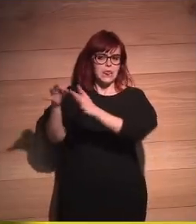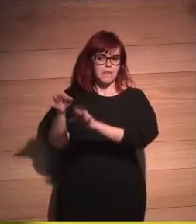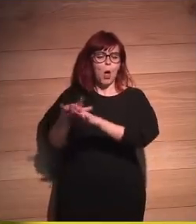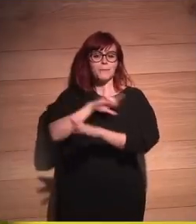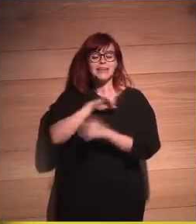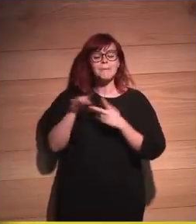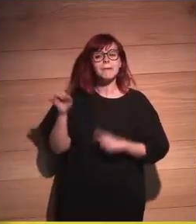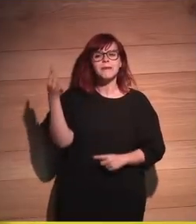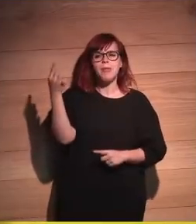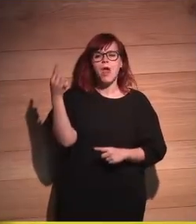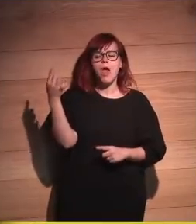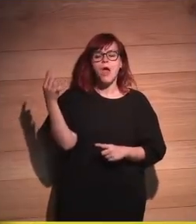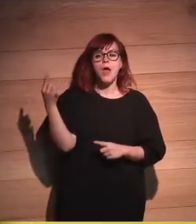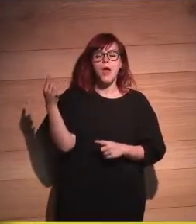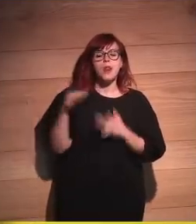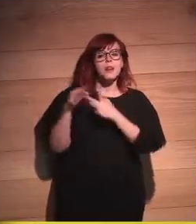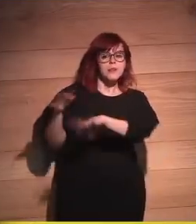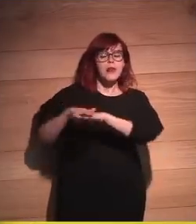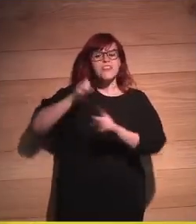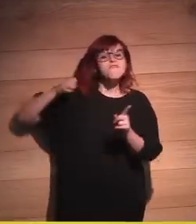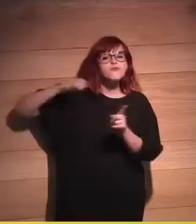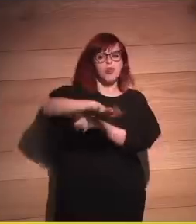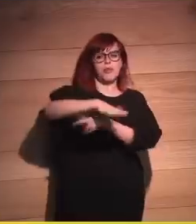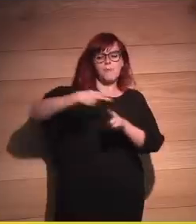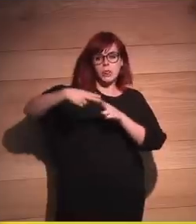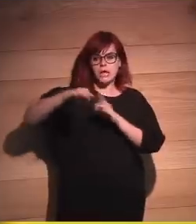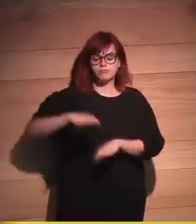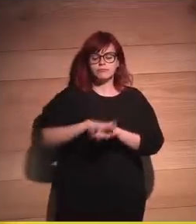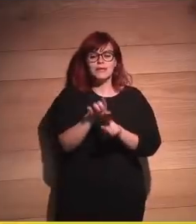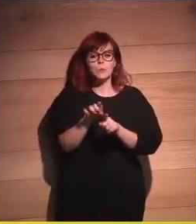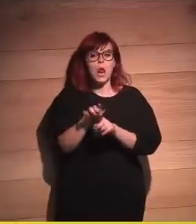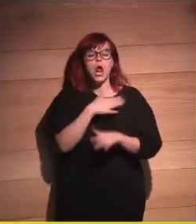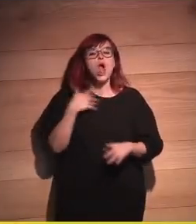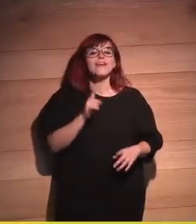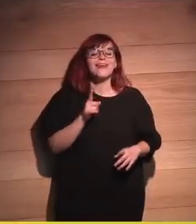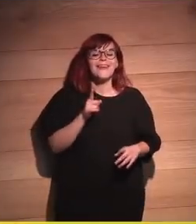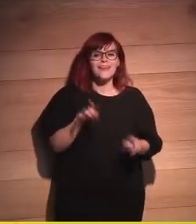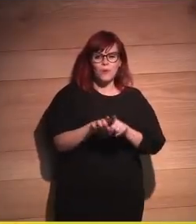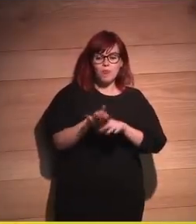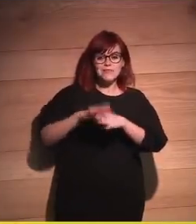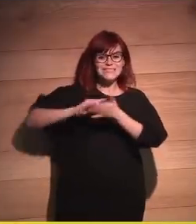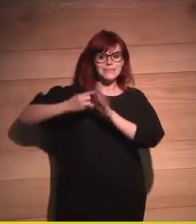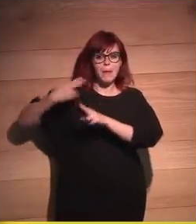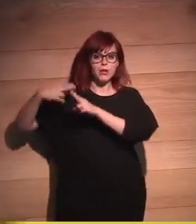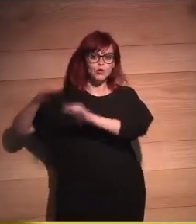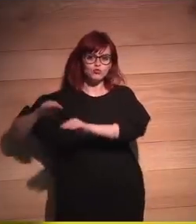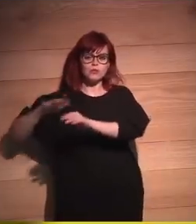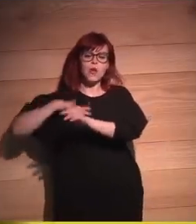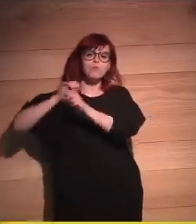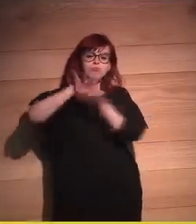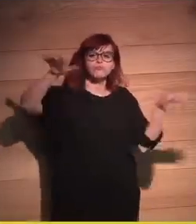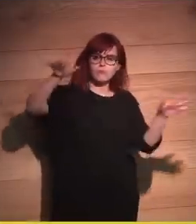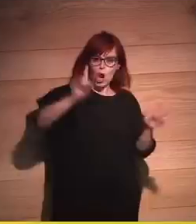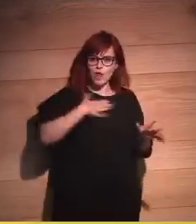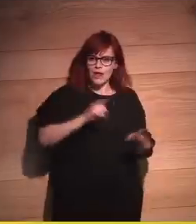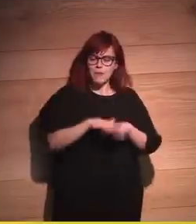potencia de influencia política. No quieres llevar su sistema político a ningún sitio,